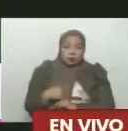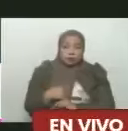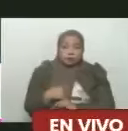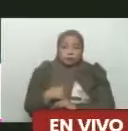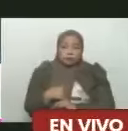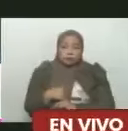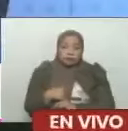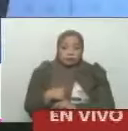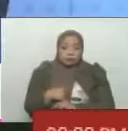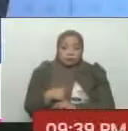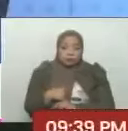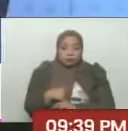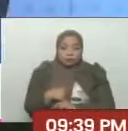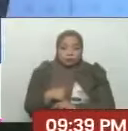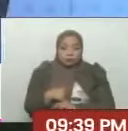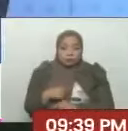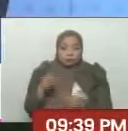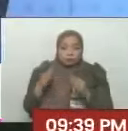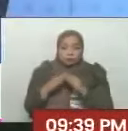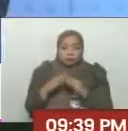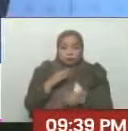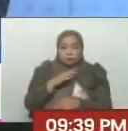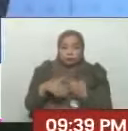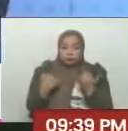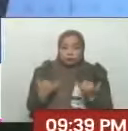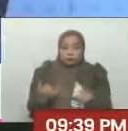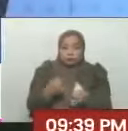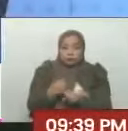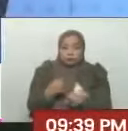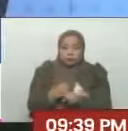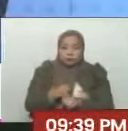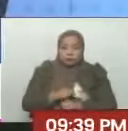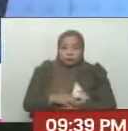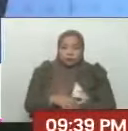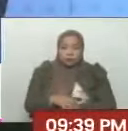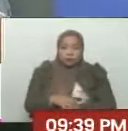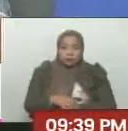¿ah? 15 kilómetros más allá de Cata está Cuyagua. Cuyagua